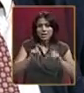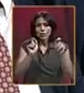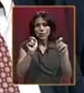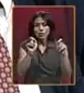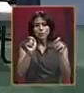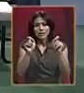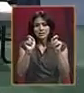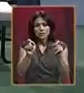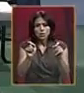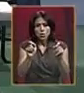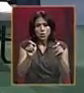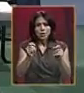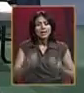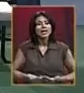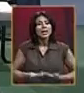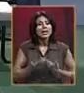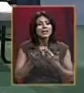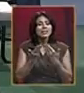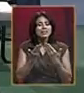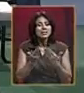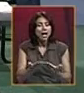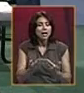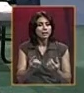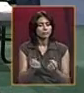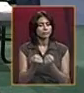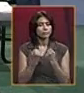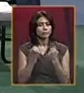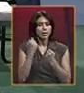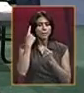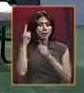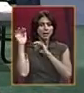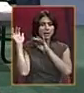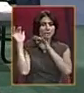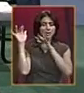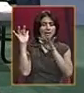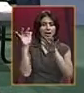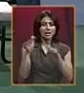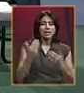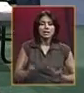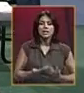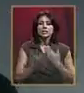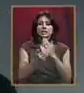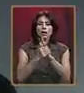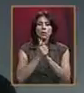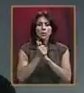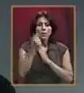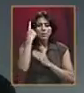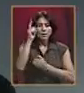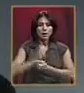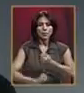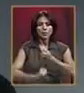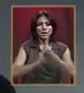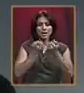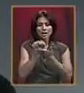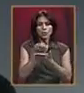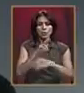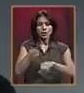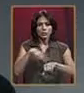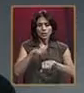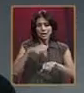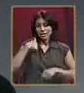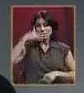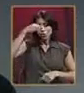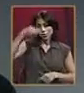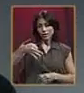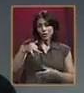que precisamente les da el ímpetu para emigrar y que los dota de condiciones mucho mayores para aportar a la economía nacional. Y yo creo,